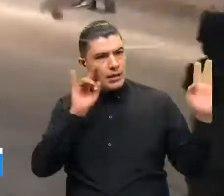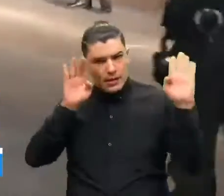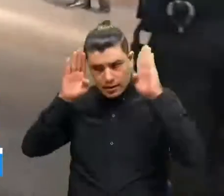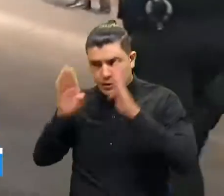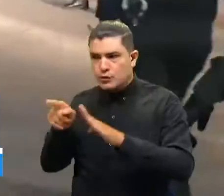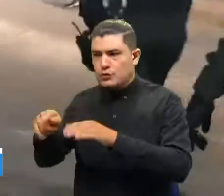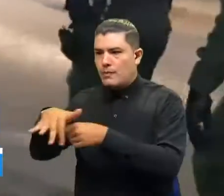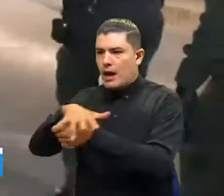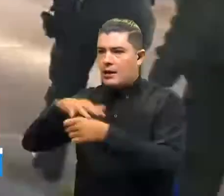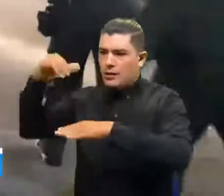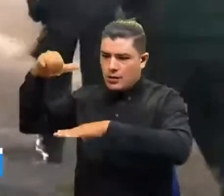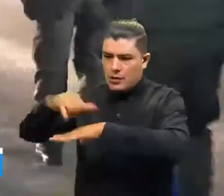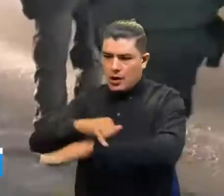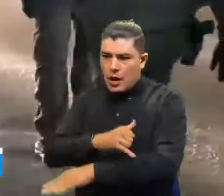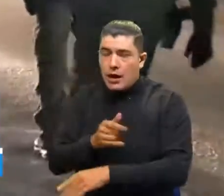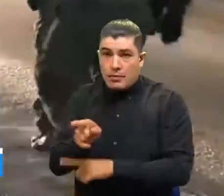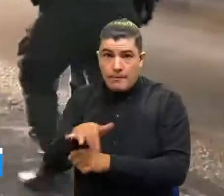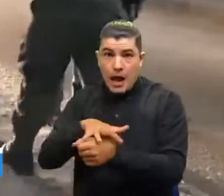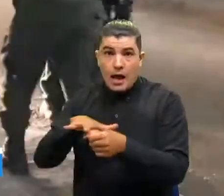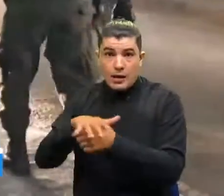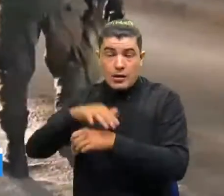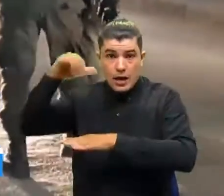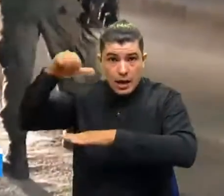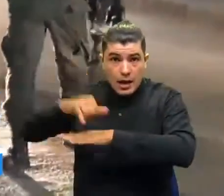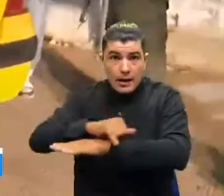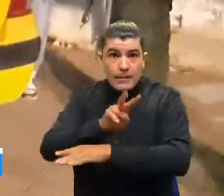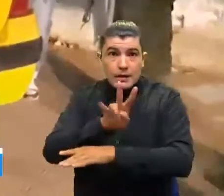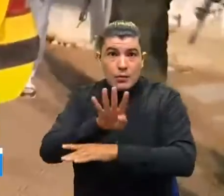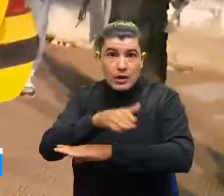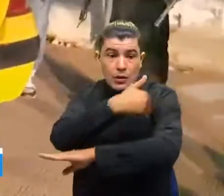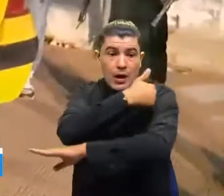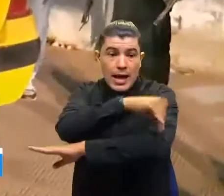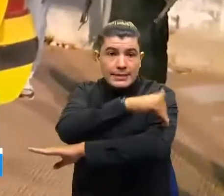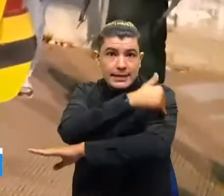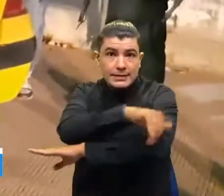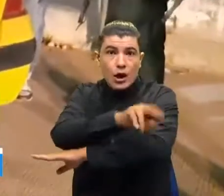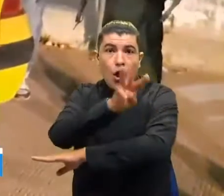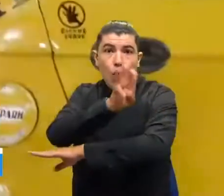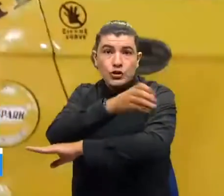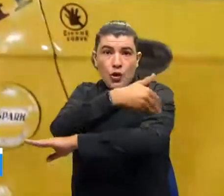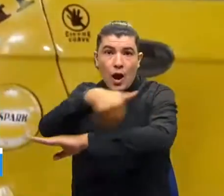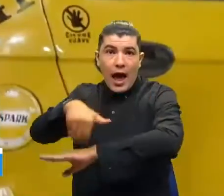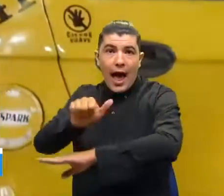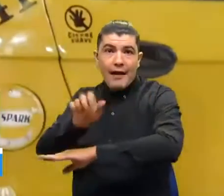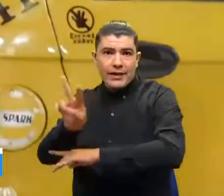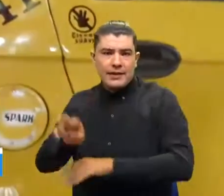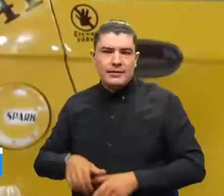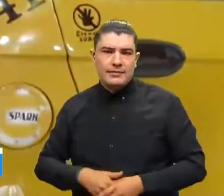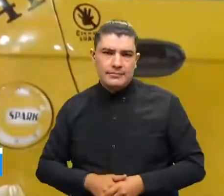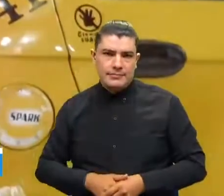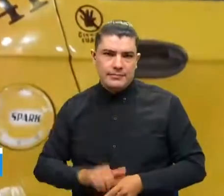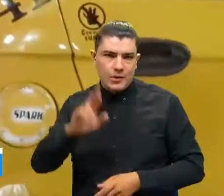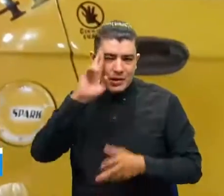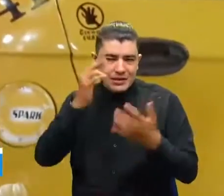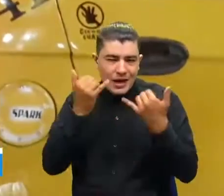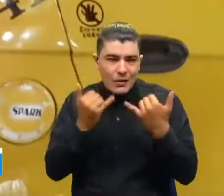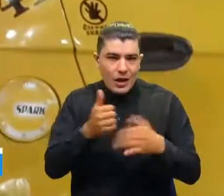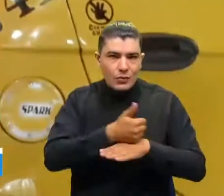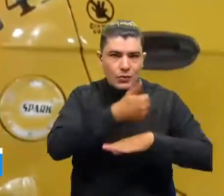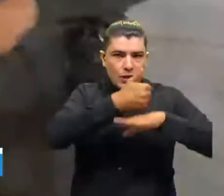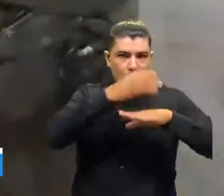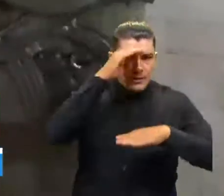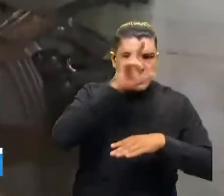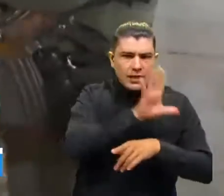Aeropuerto cuenta con 24 calles y 8 avenidas. Desde la seguridad ciudadana se está trabajando para mantener el orden y